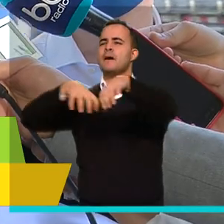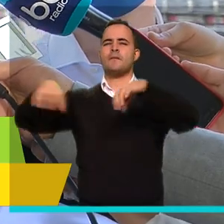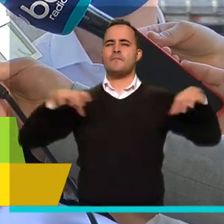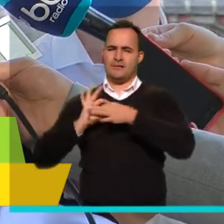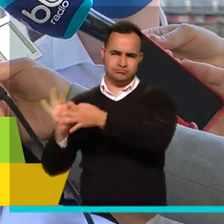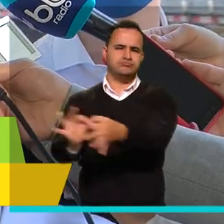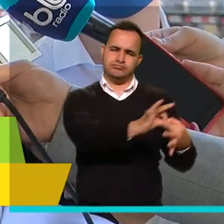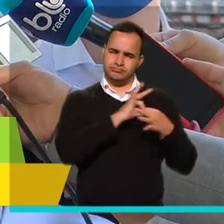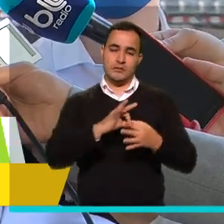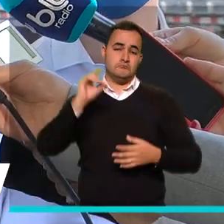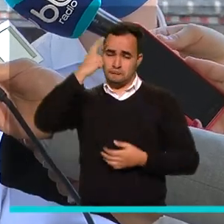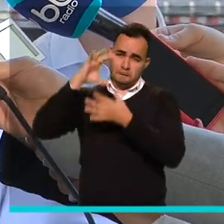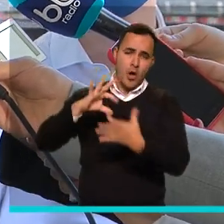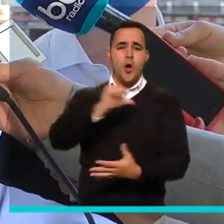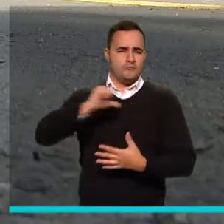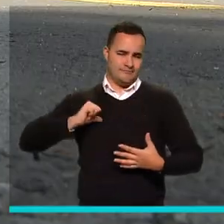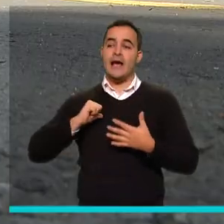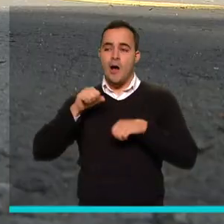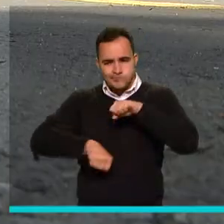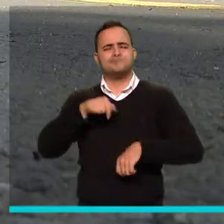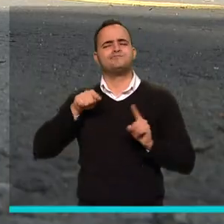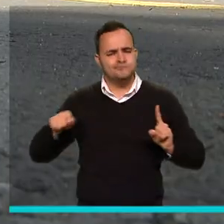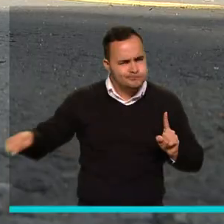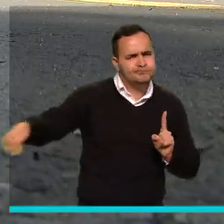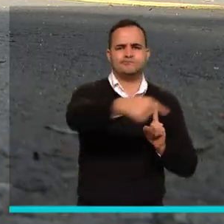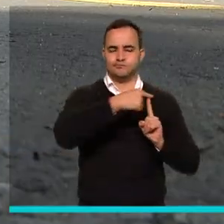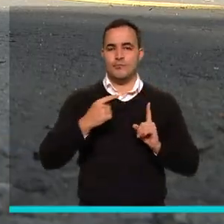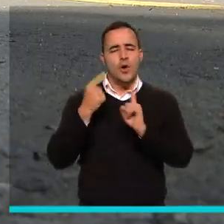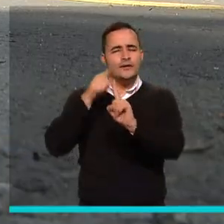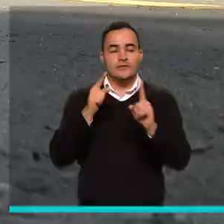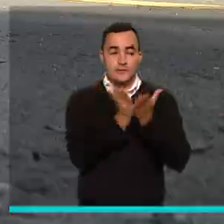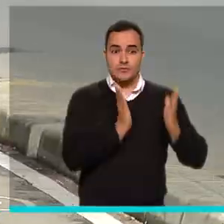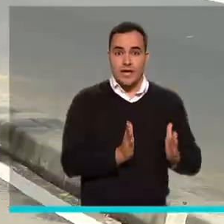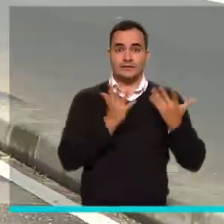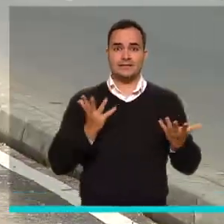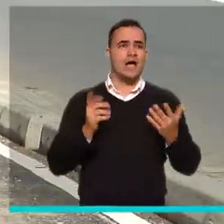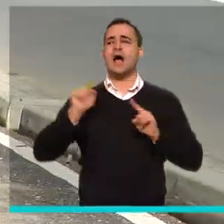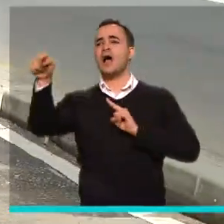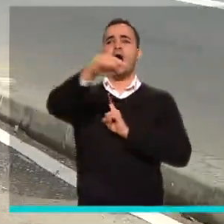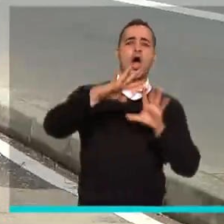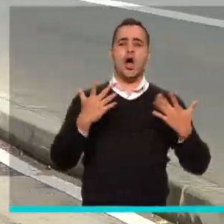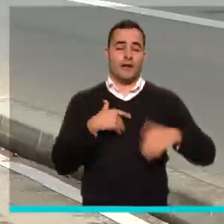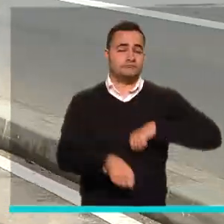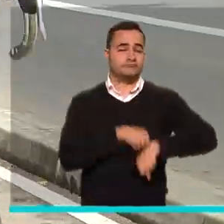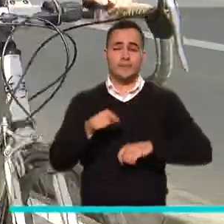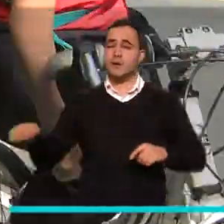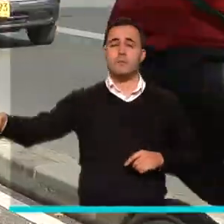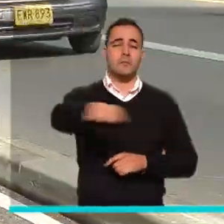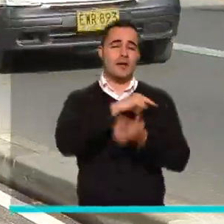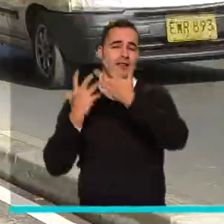privadas a través de ciclorrutas. ¿Qué queremos? Que los estudiantes se puedan mover en bicicleta entre las universidades y para sus